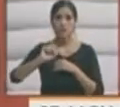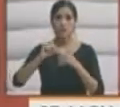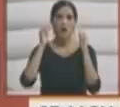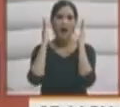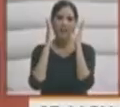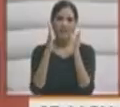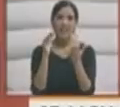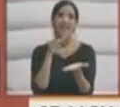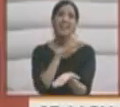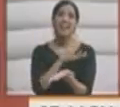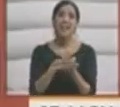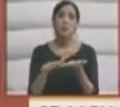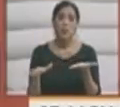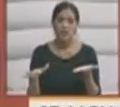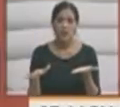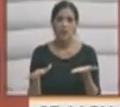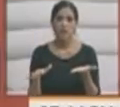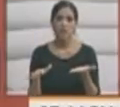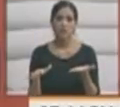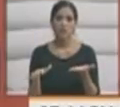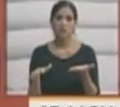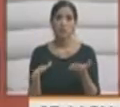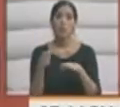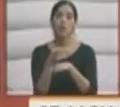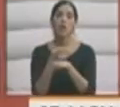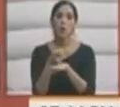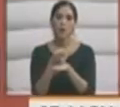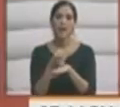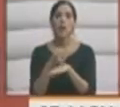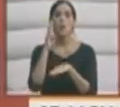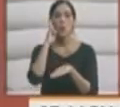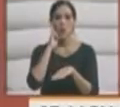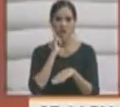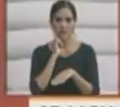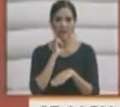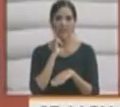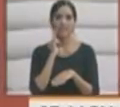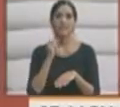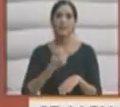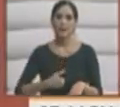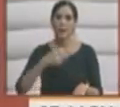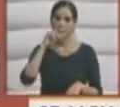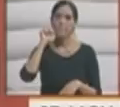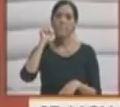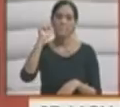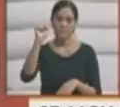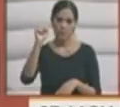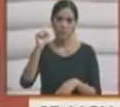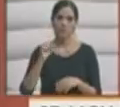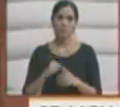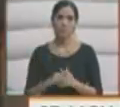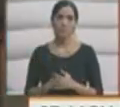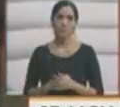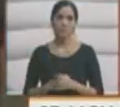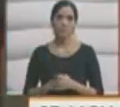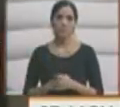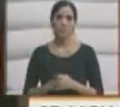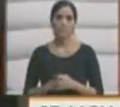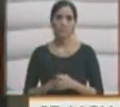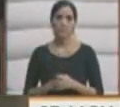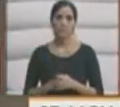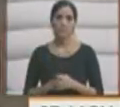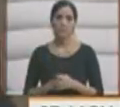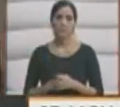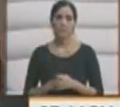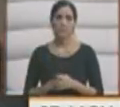manera gratuita por el gobierno bolivariano de Nicolás Maduro Moro. ¿Qué les parece